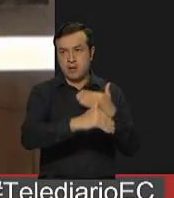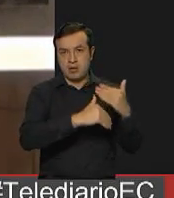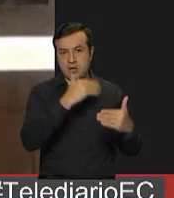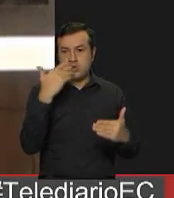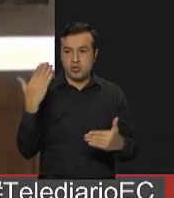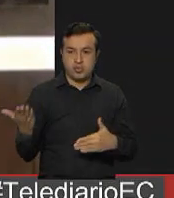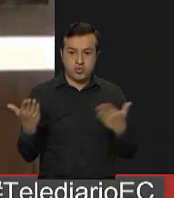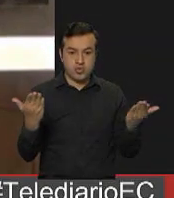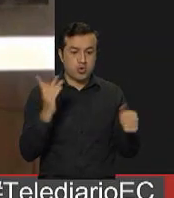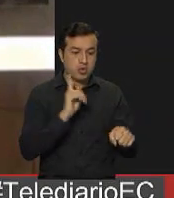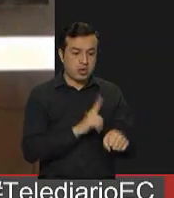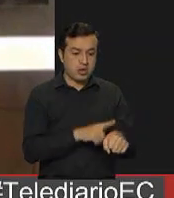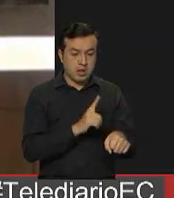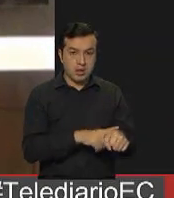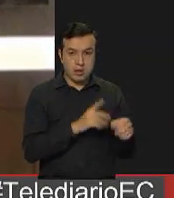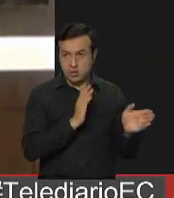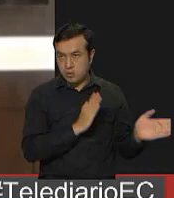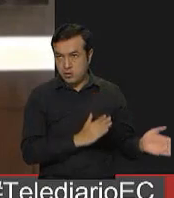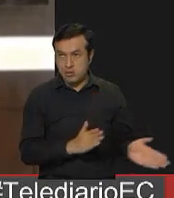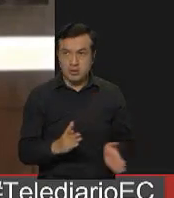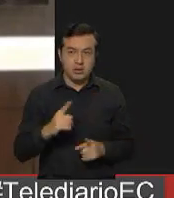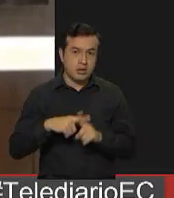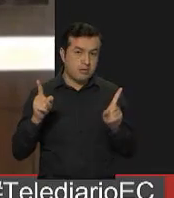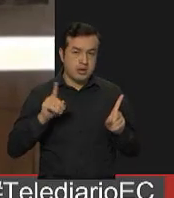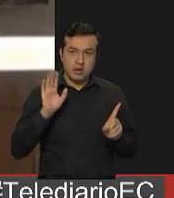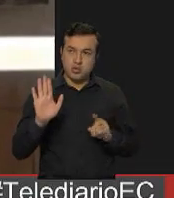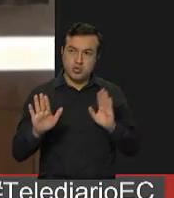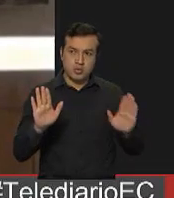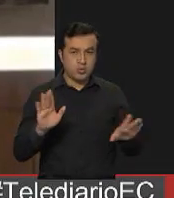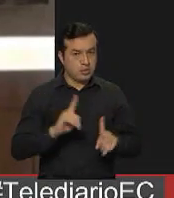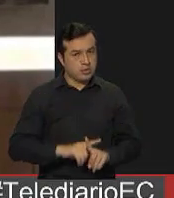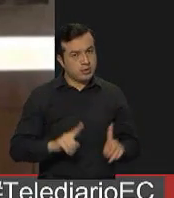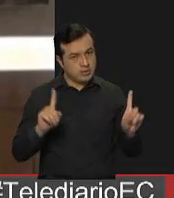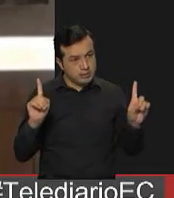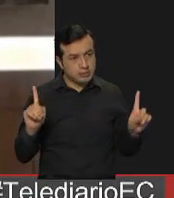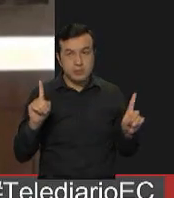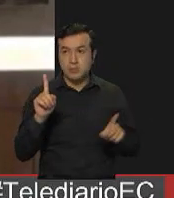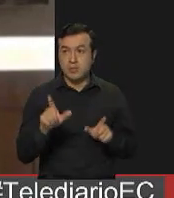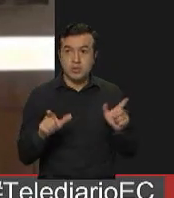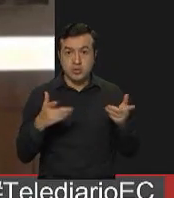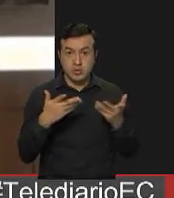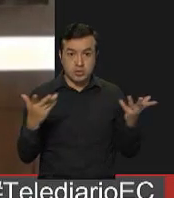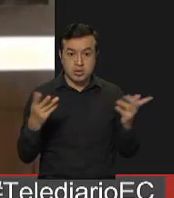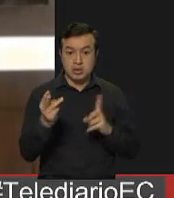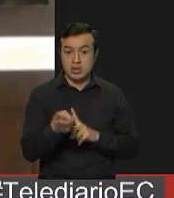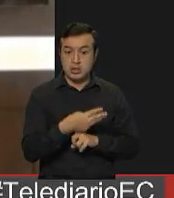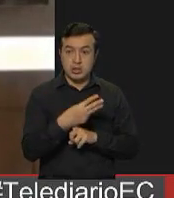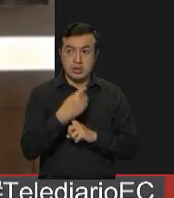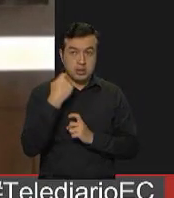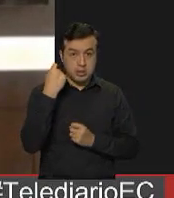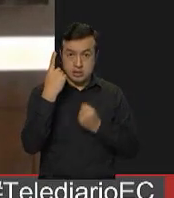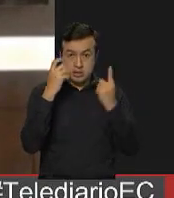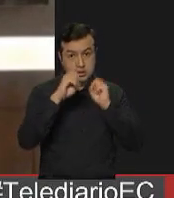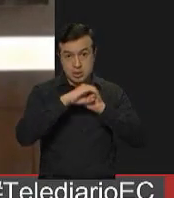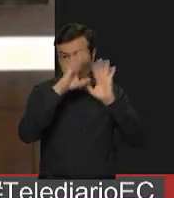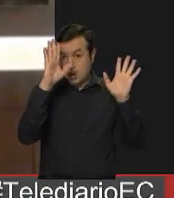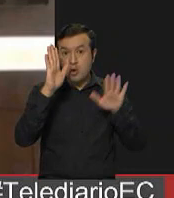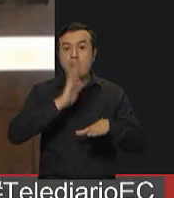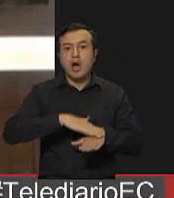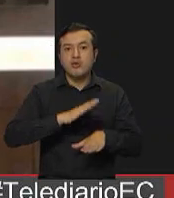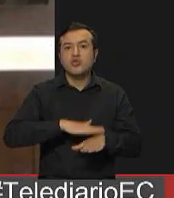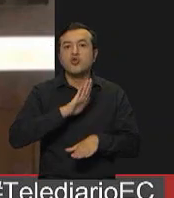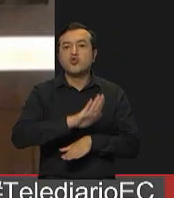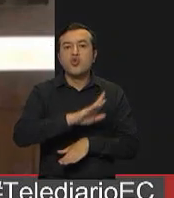dinámicas, los tiempos de los procesos penales no son tiempos distintos. Y la gente que está en las redes sociales no es abogado, no es